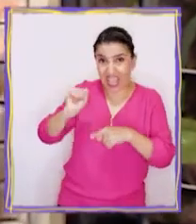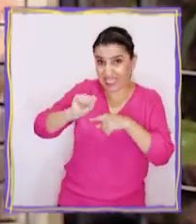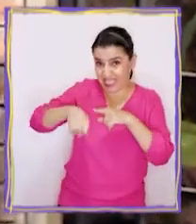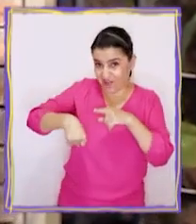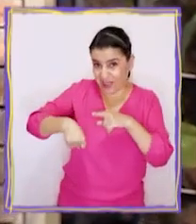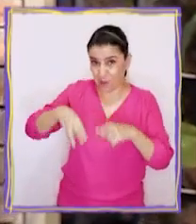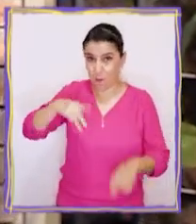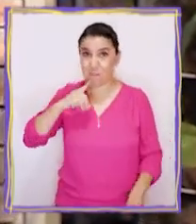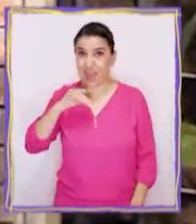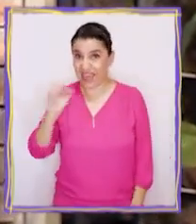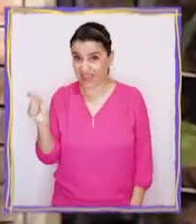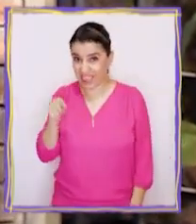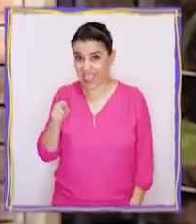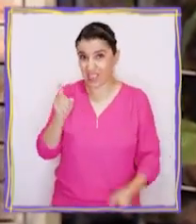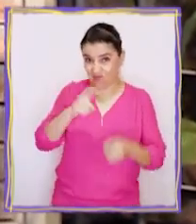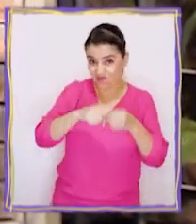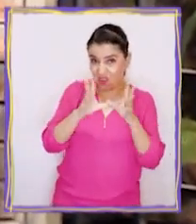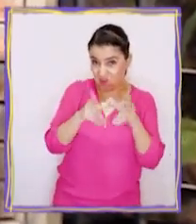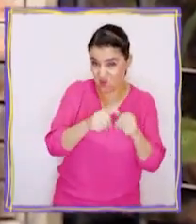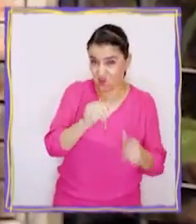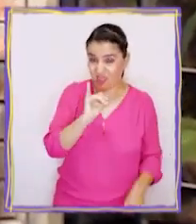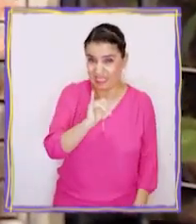¿Aceptamos a Matías en nuestro club?